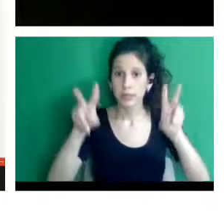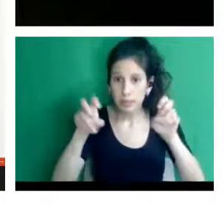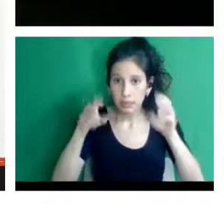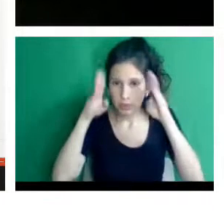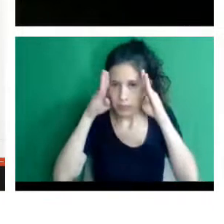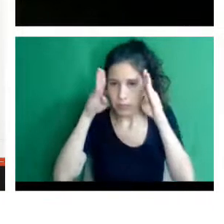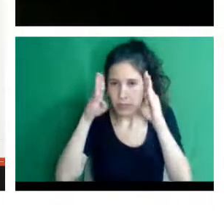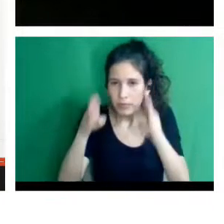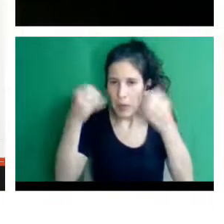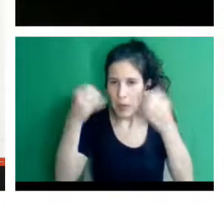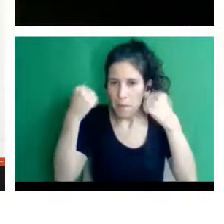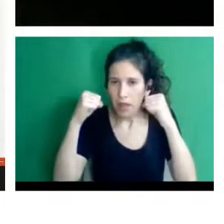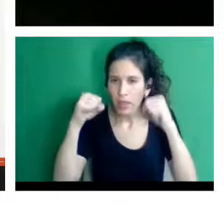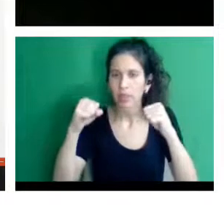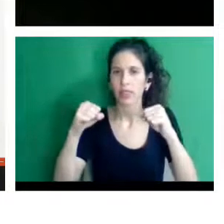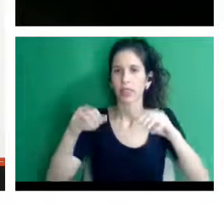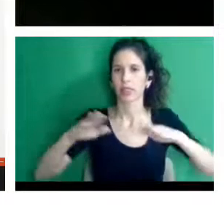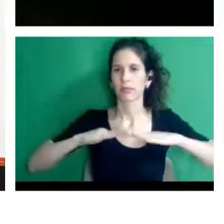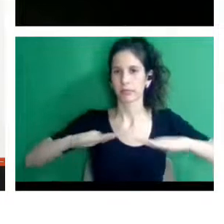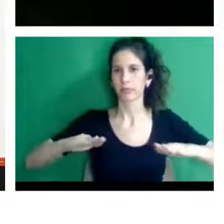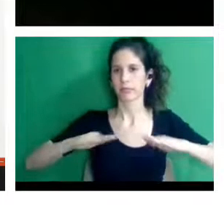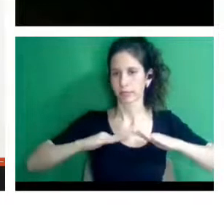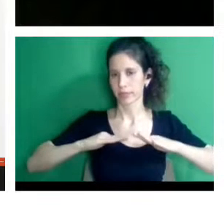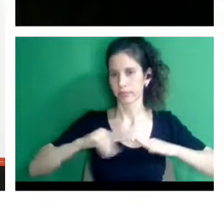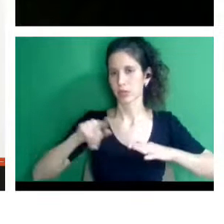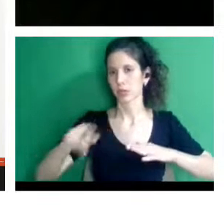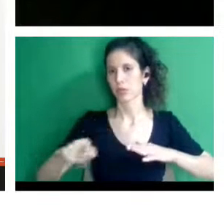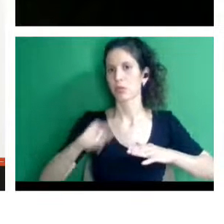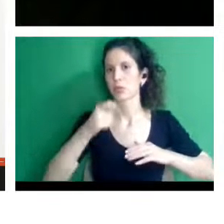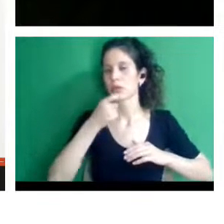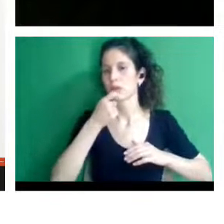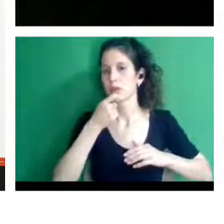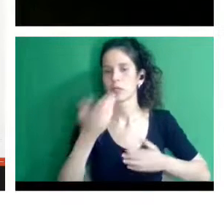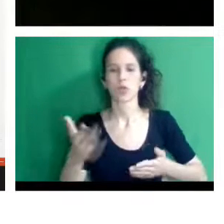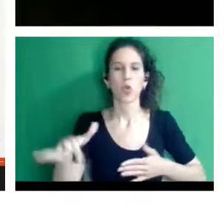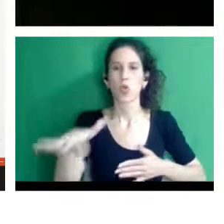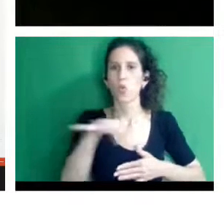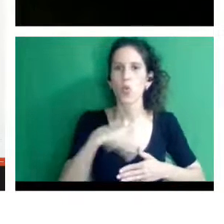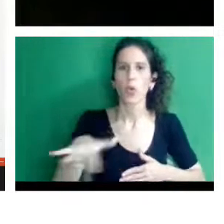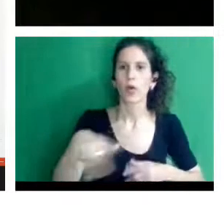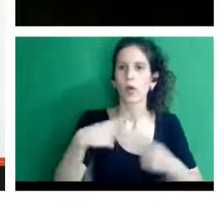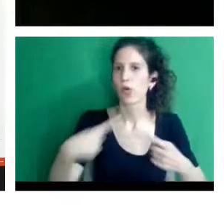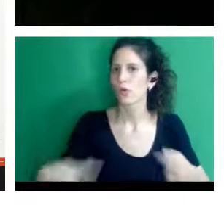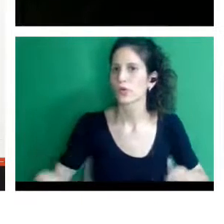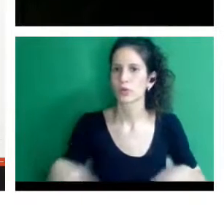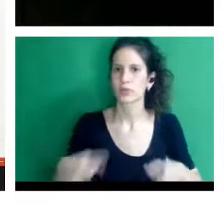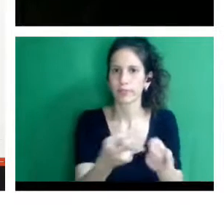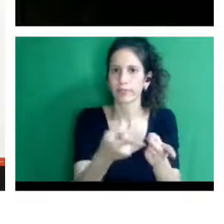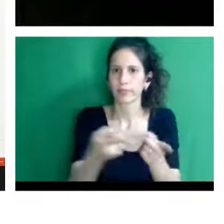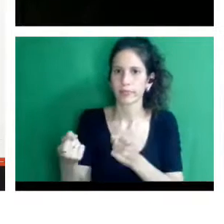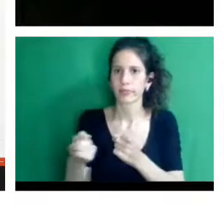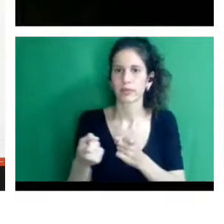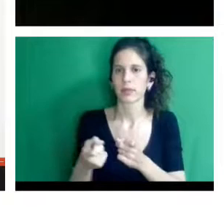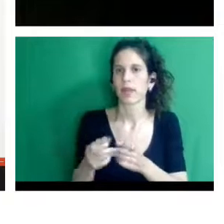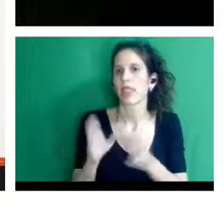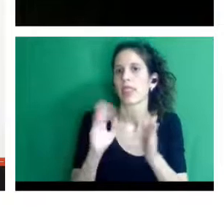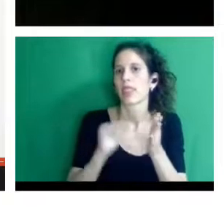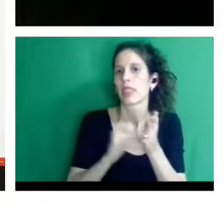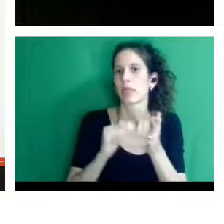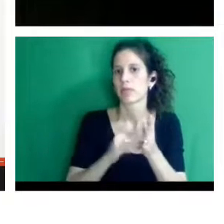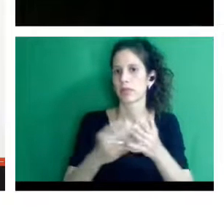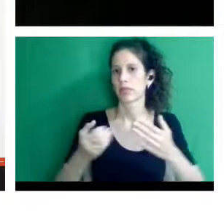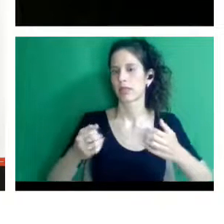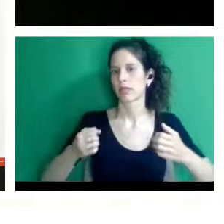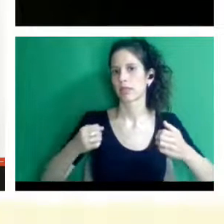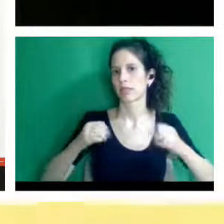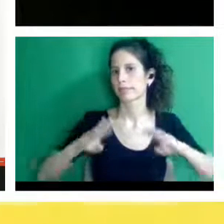el podio, la llama olímpica, los atriles y las especificaciones técnicas para cada uno de los deportes, como para el ajedrez,